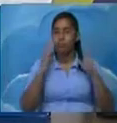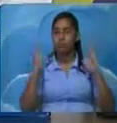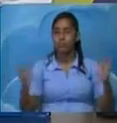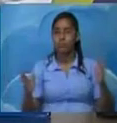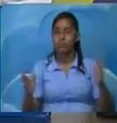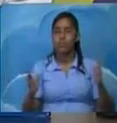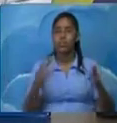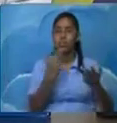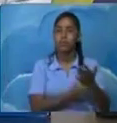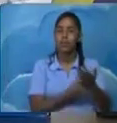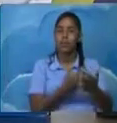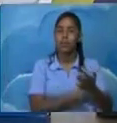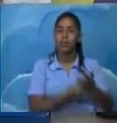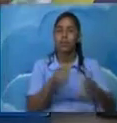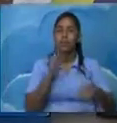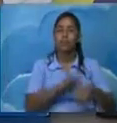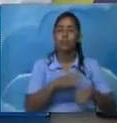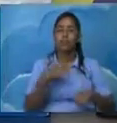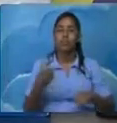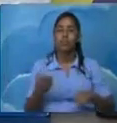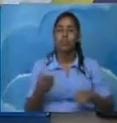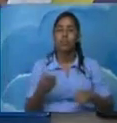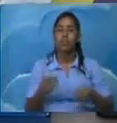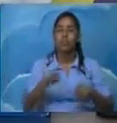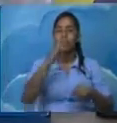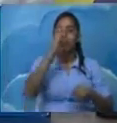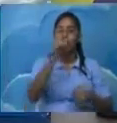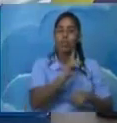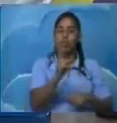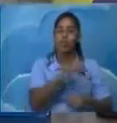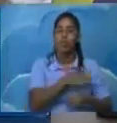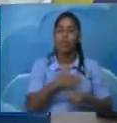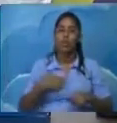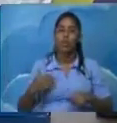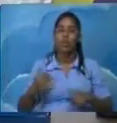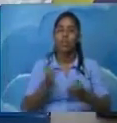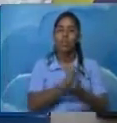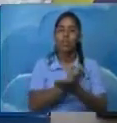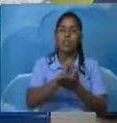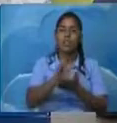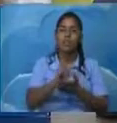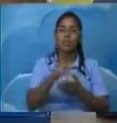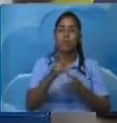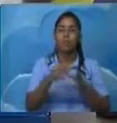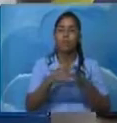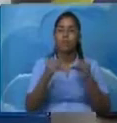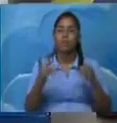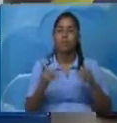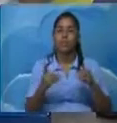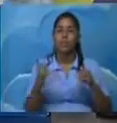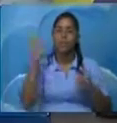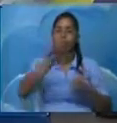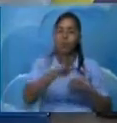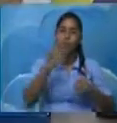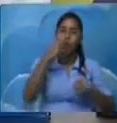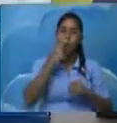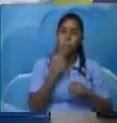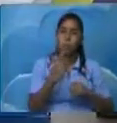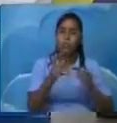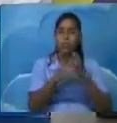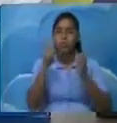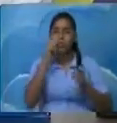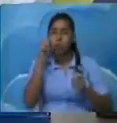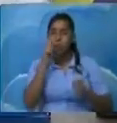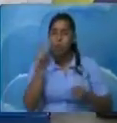mis amados hermanos, porque Dios no quería que eternamente y para siempre estuviera el pobrecito